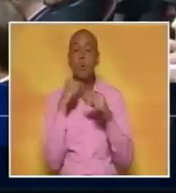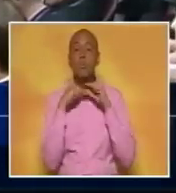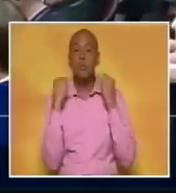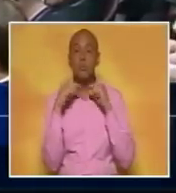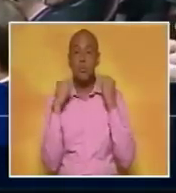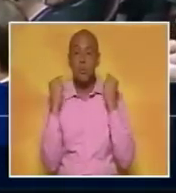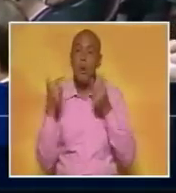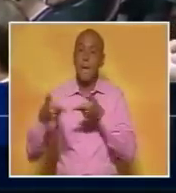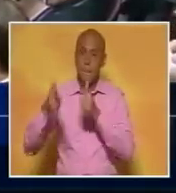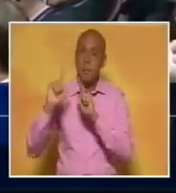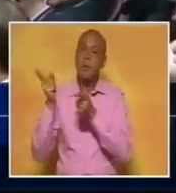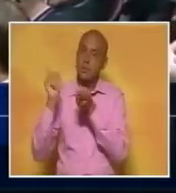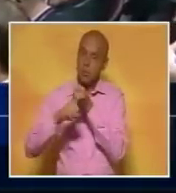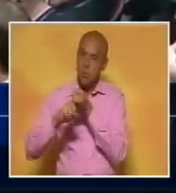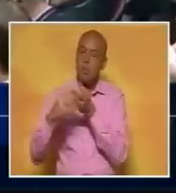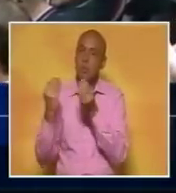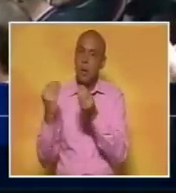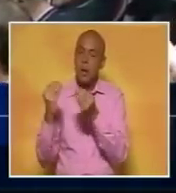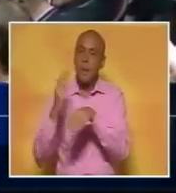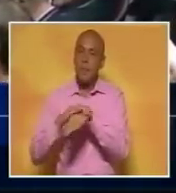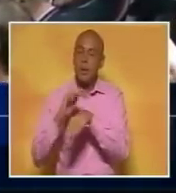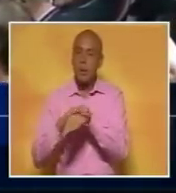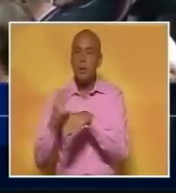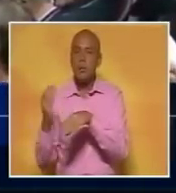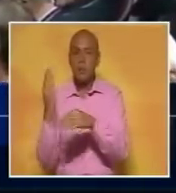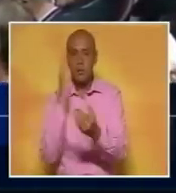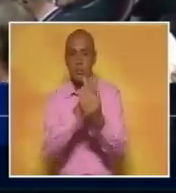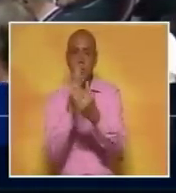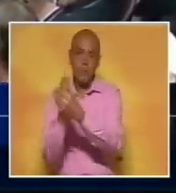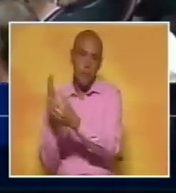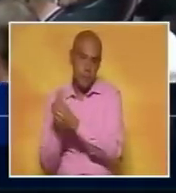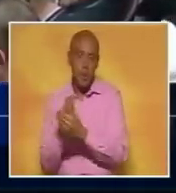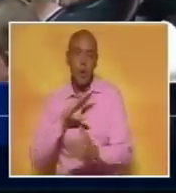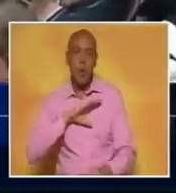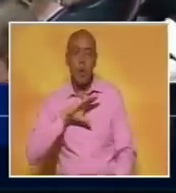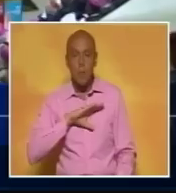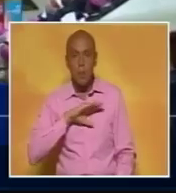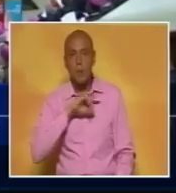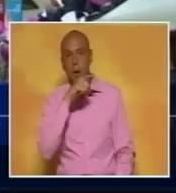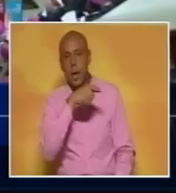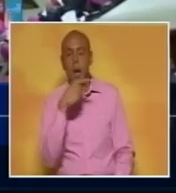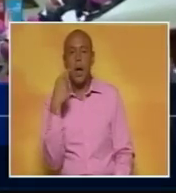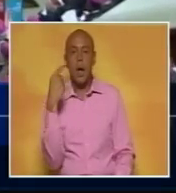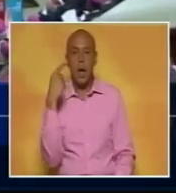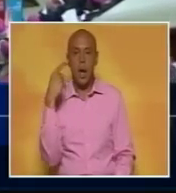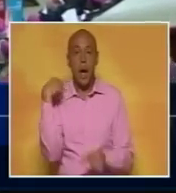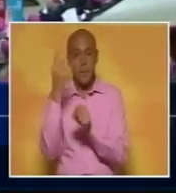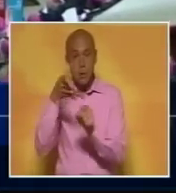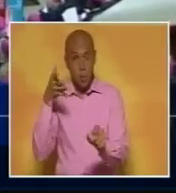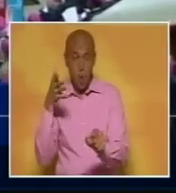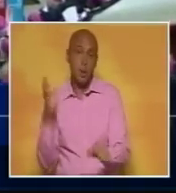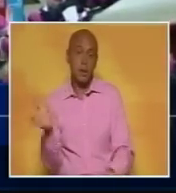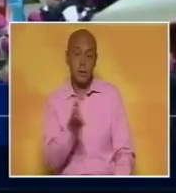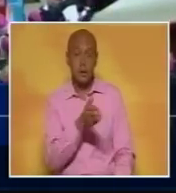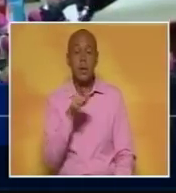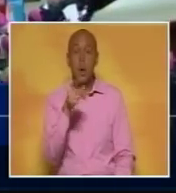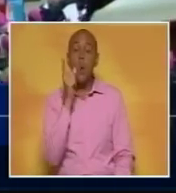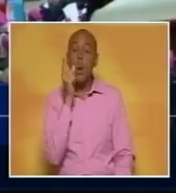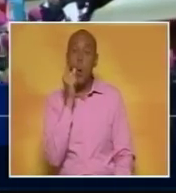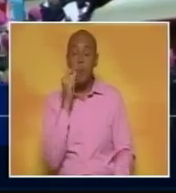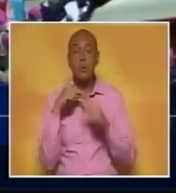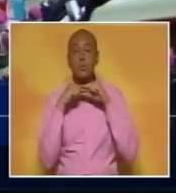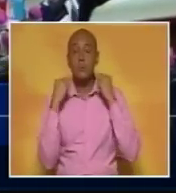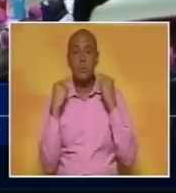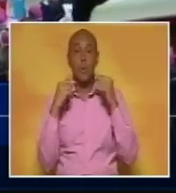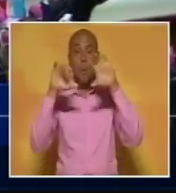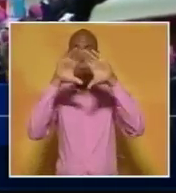para suplir la carencia de sacerdotes en la Amazonía. La Santa Sede informó que padres sinodales y obispos de todo el